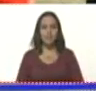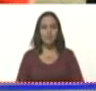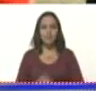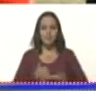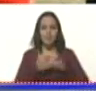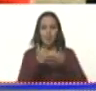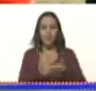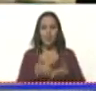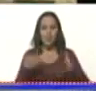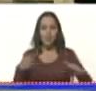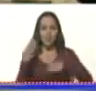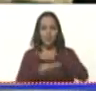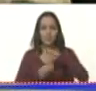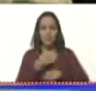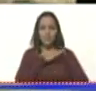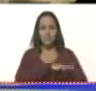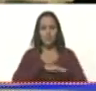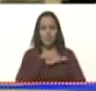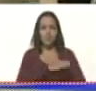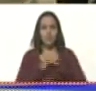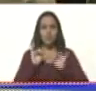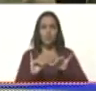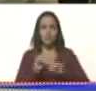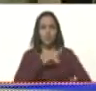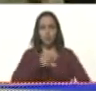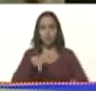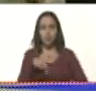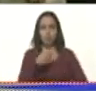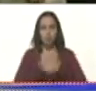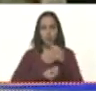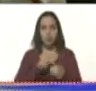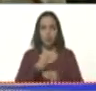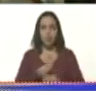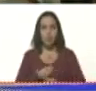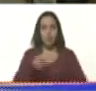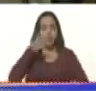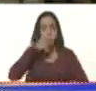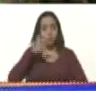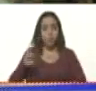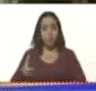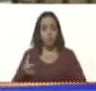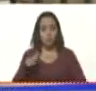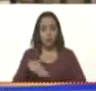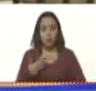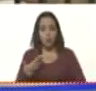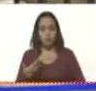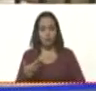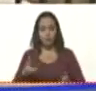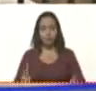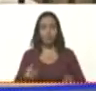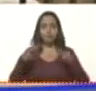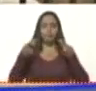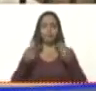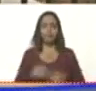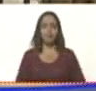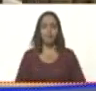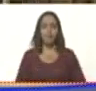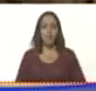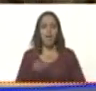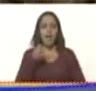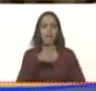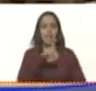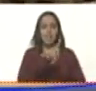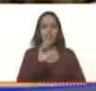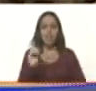misiones, en la cual nosotros hacemos que el Poder Popular salga realzado. Somos 10 consejos